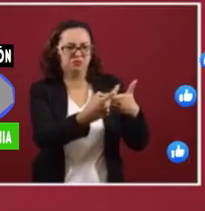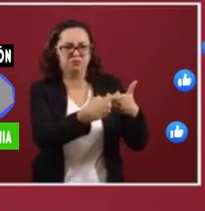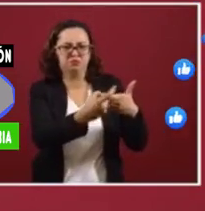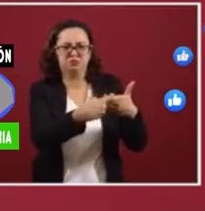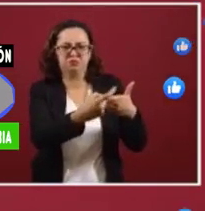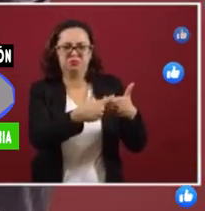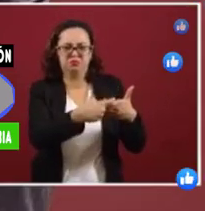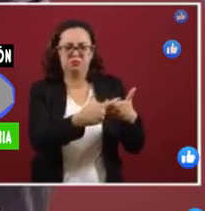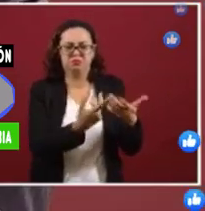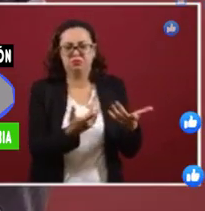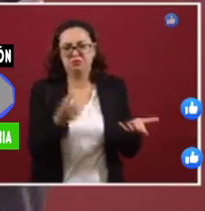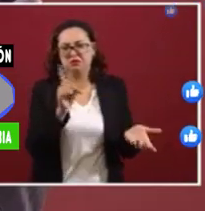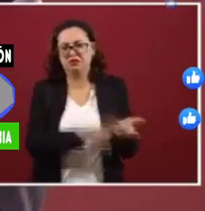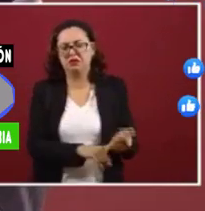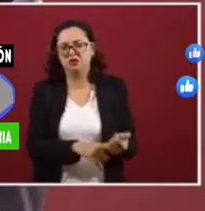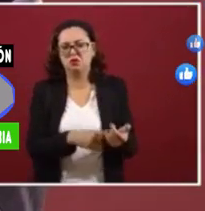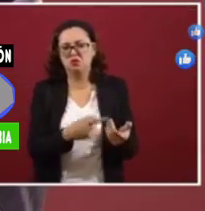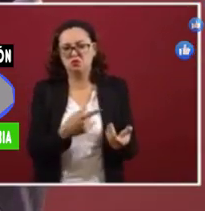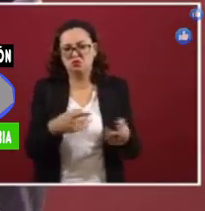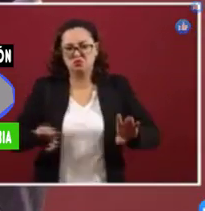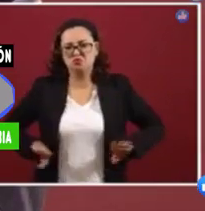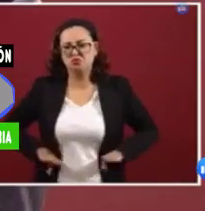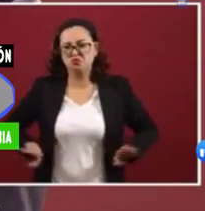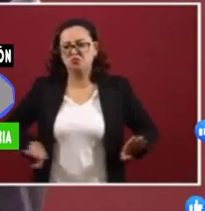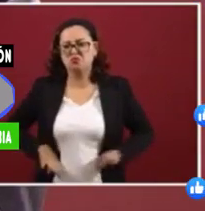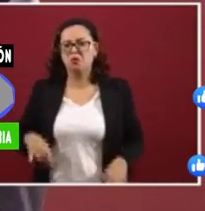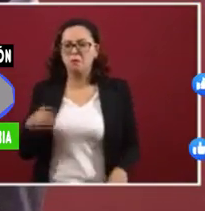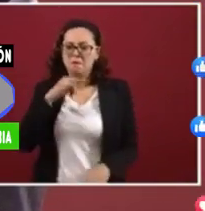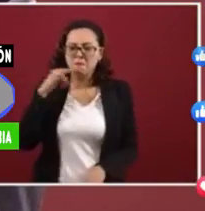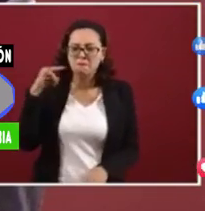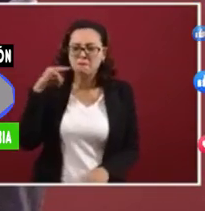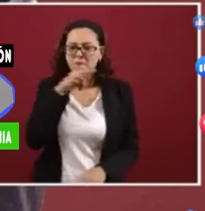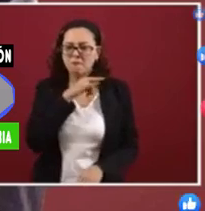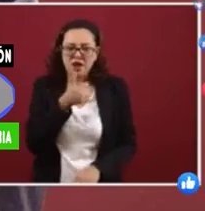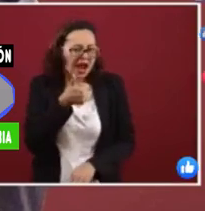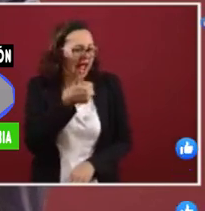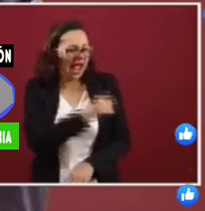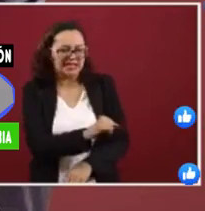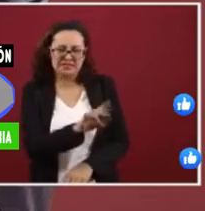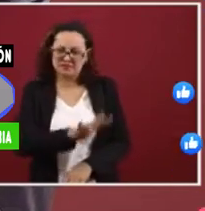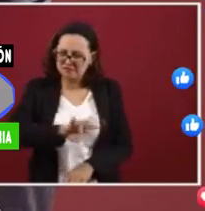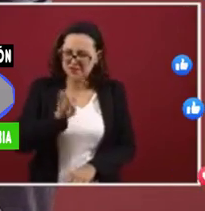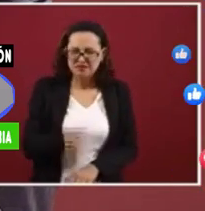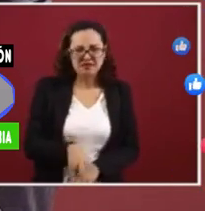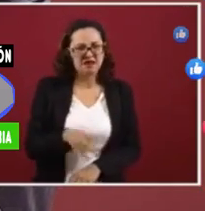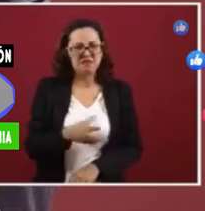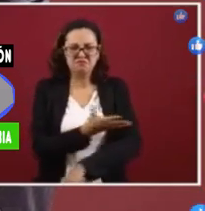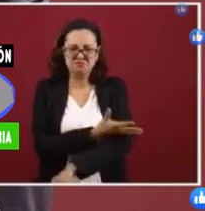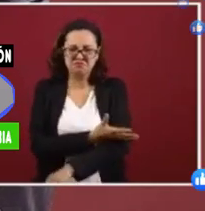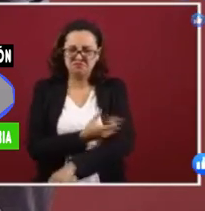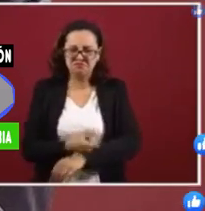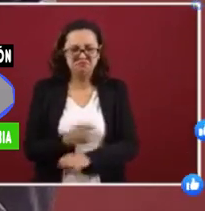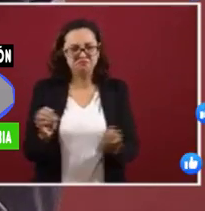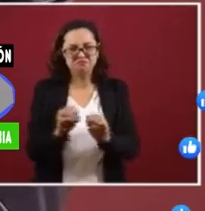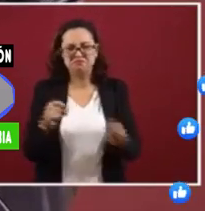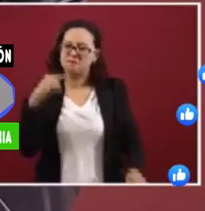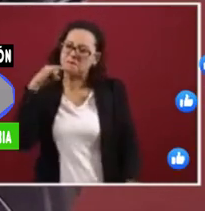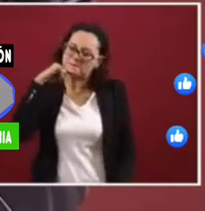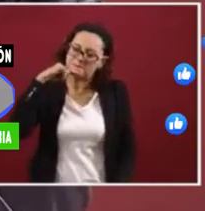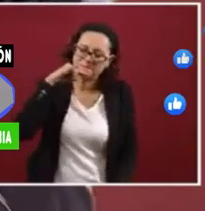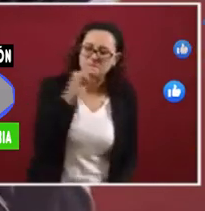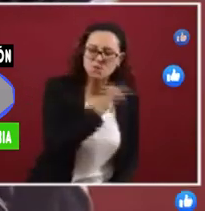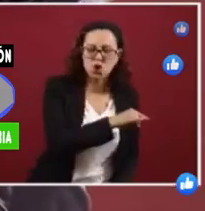doctrina la hipocresía su verdadera doctrina es la hipocresía entonces